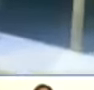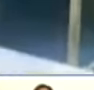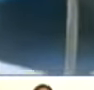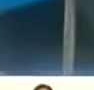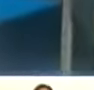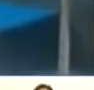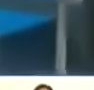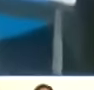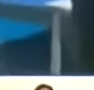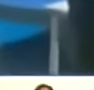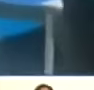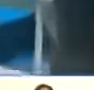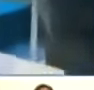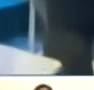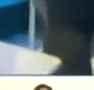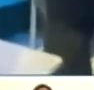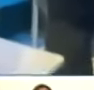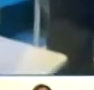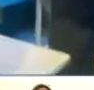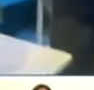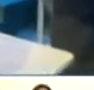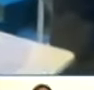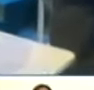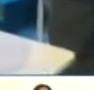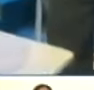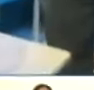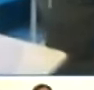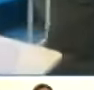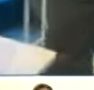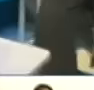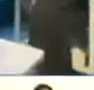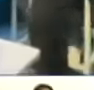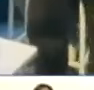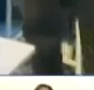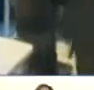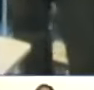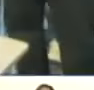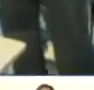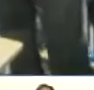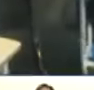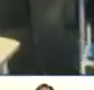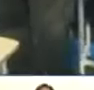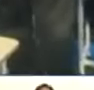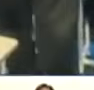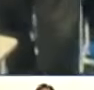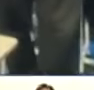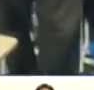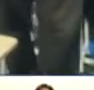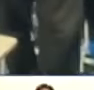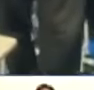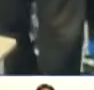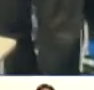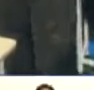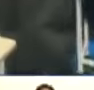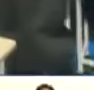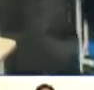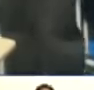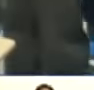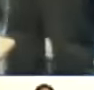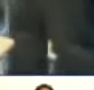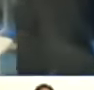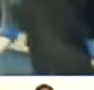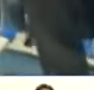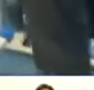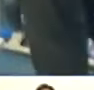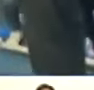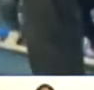un solo equipo, Venezuela. Aquí está pues la huella para siempre. Muchas gracias al